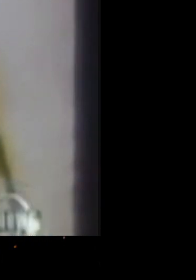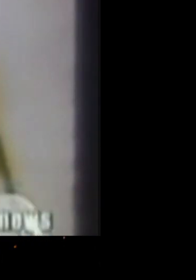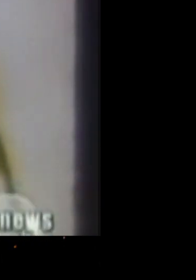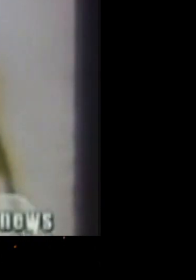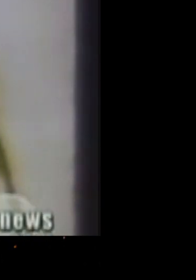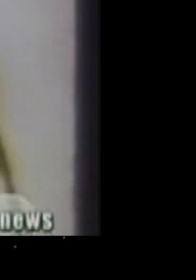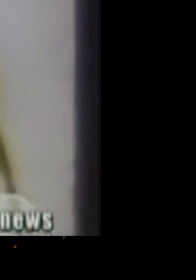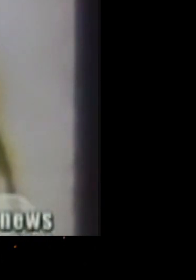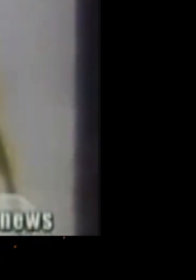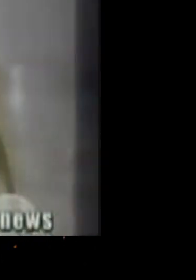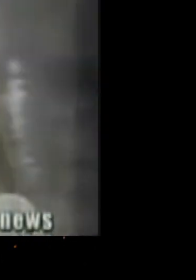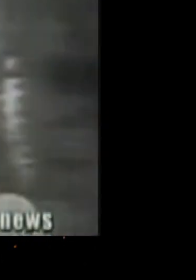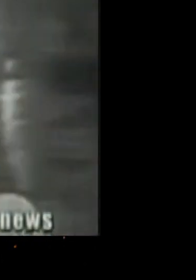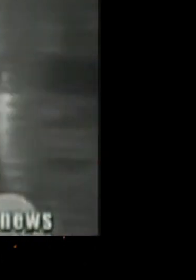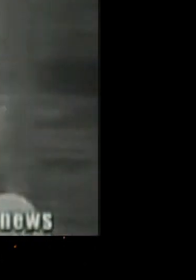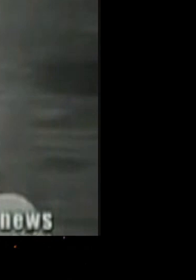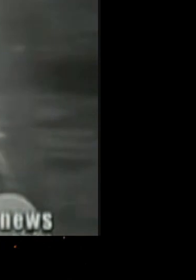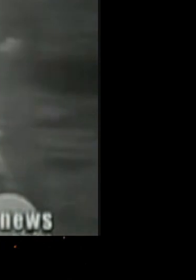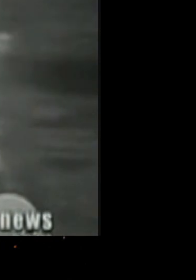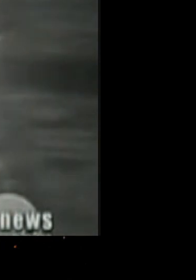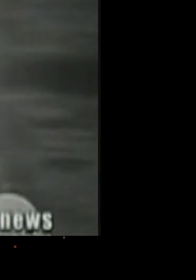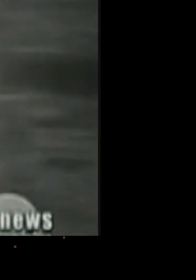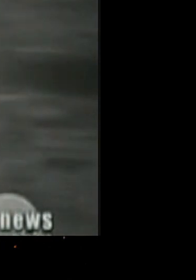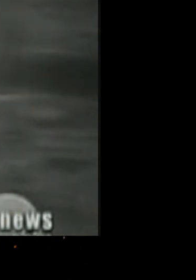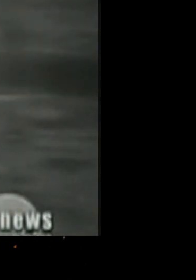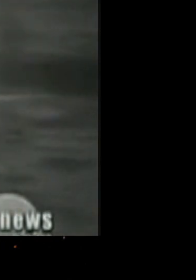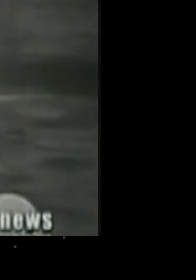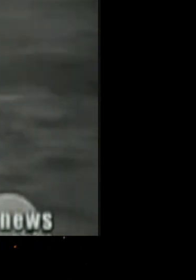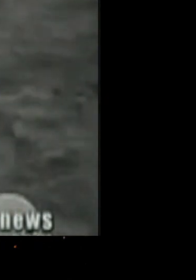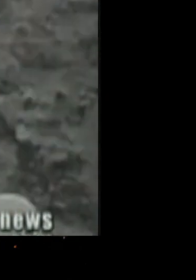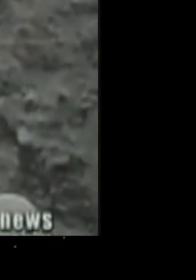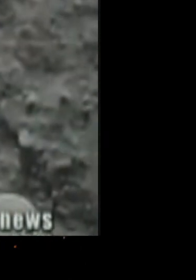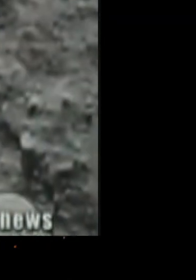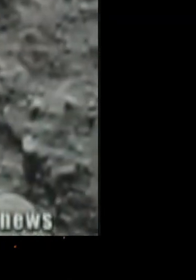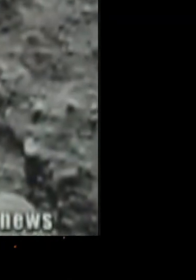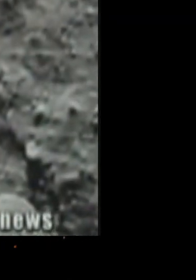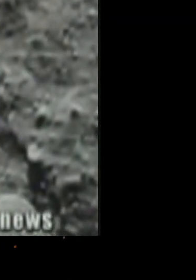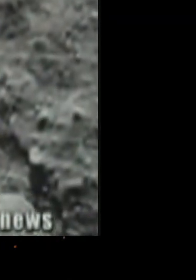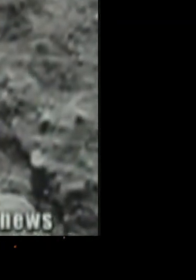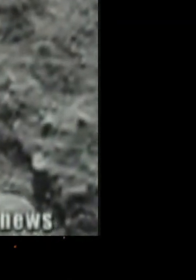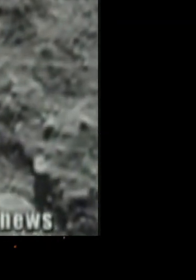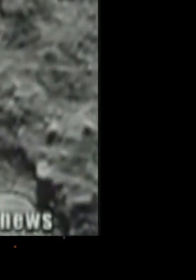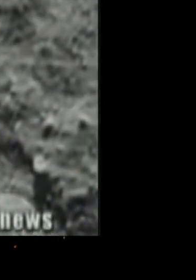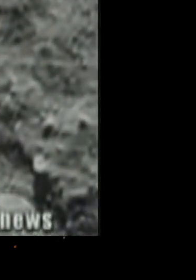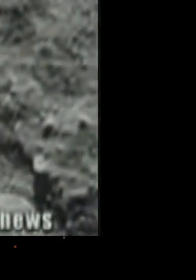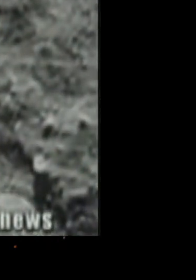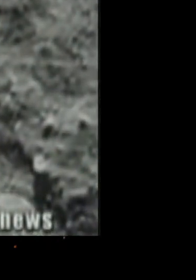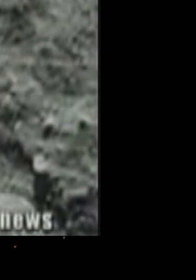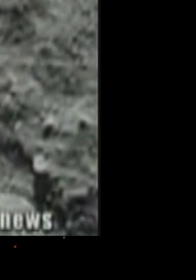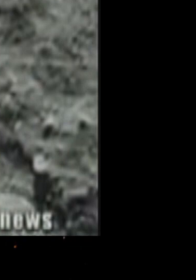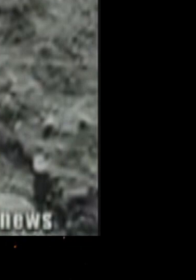for mankind. Well, for thousands of years now, it's been man's dream to walk on the moon.